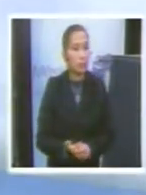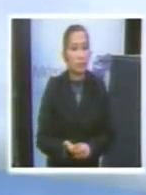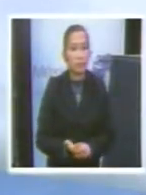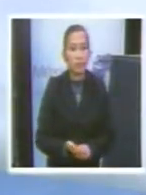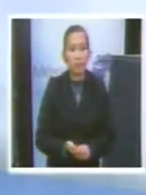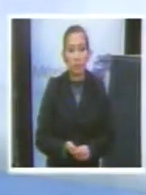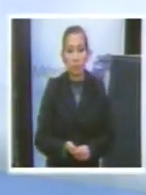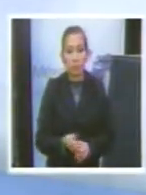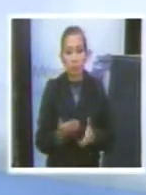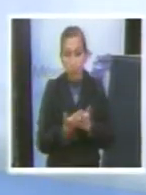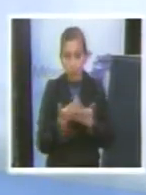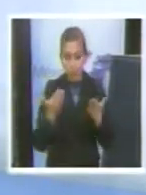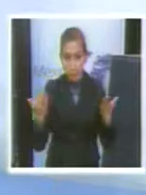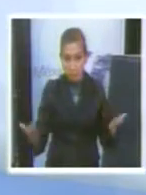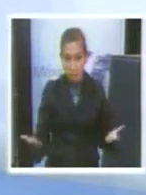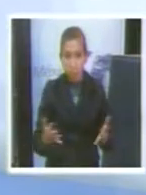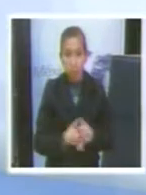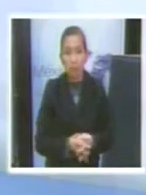Hoy en día,